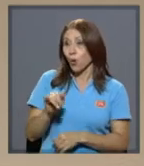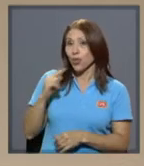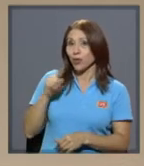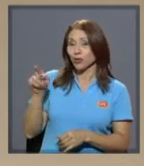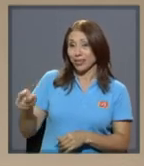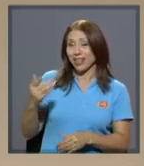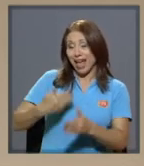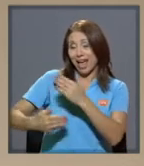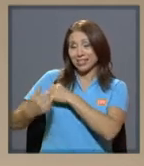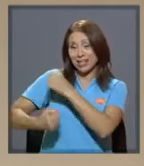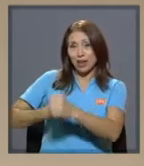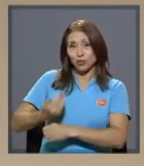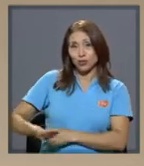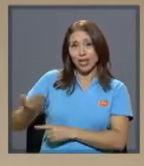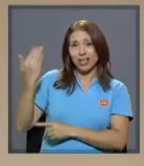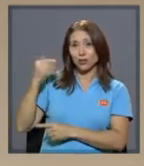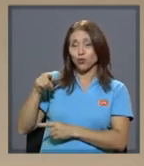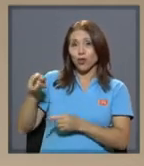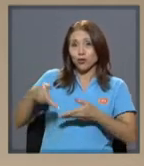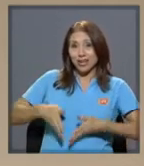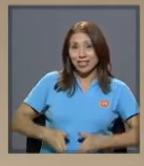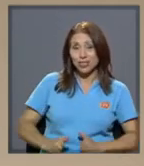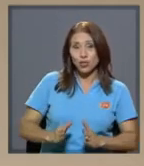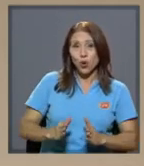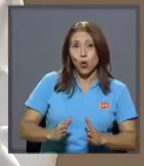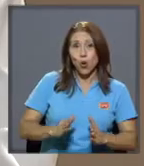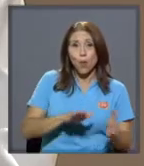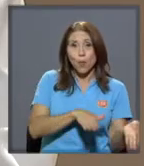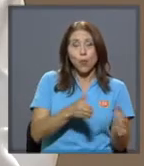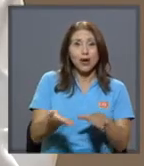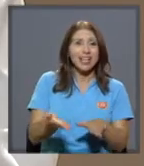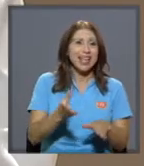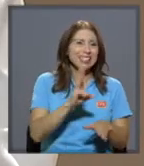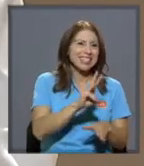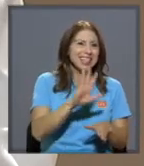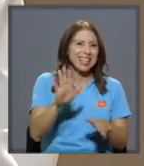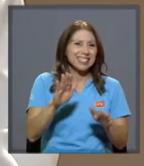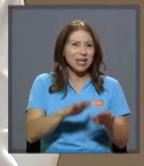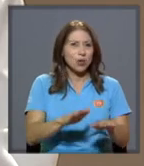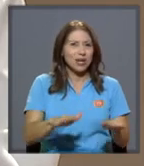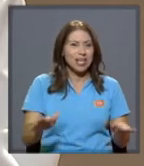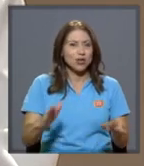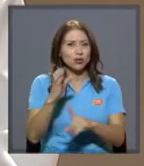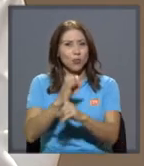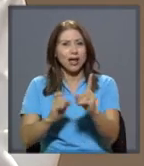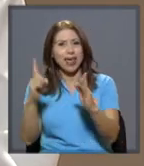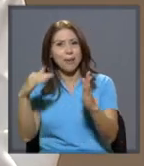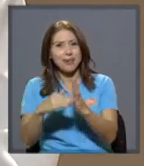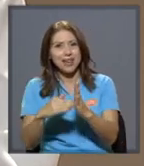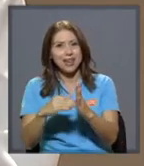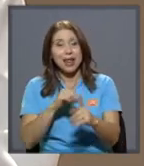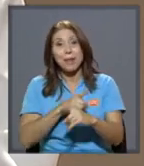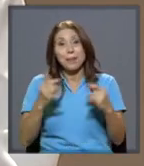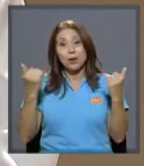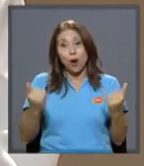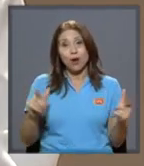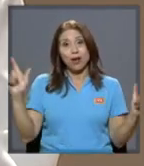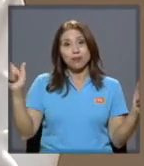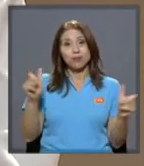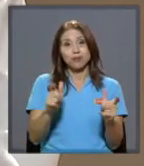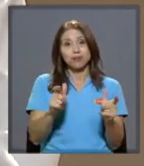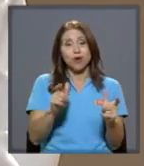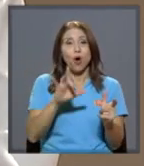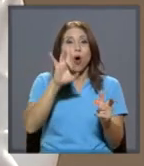de 65 niños y niñas por cada 1,000 nacimientos. Hoy esa tasa se reduce a 8 muertes de niños y